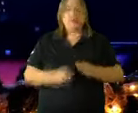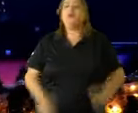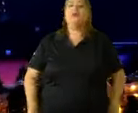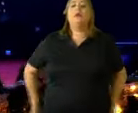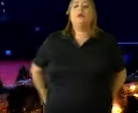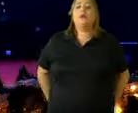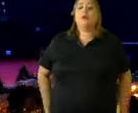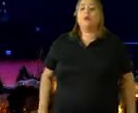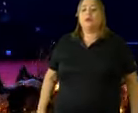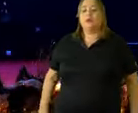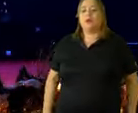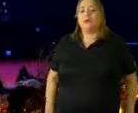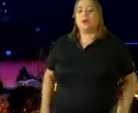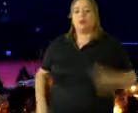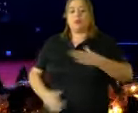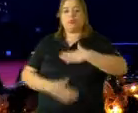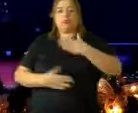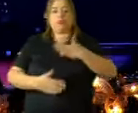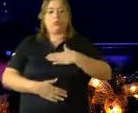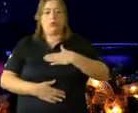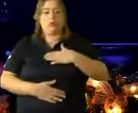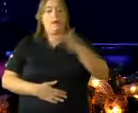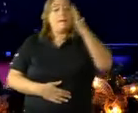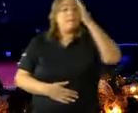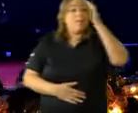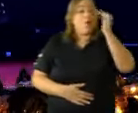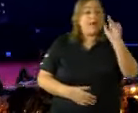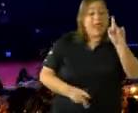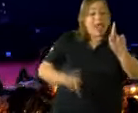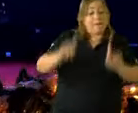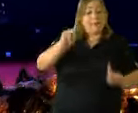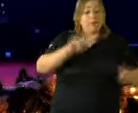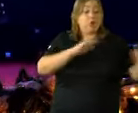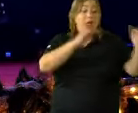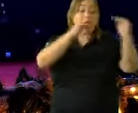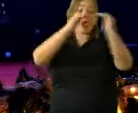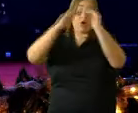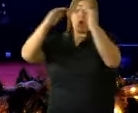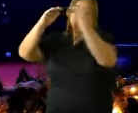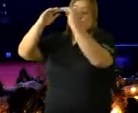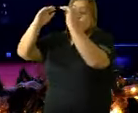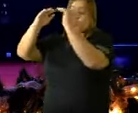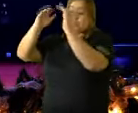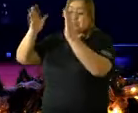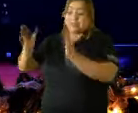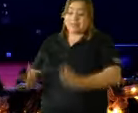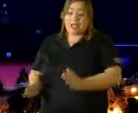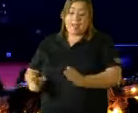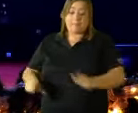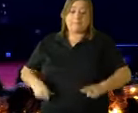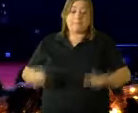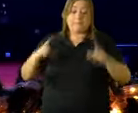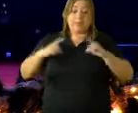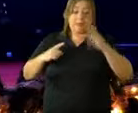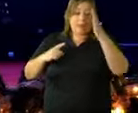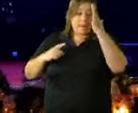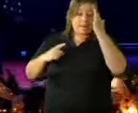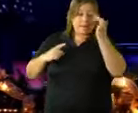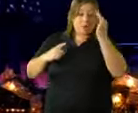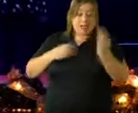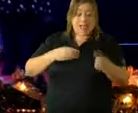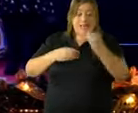Arriésgate, porque el justo por su fe vivirá. Aquí está el altar.